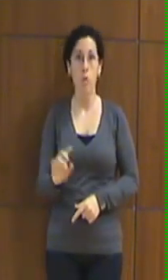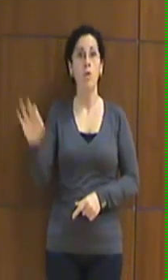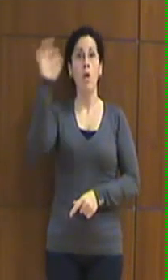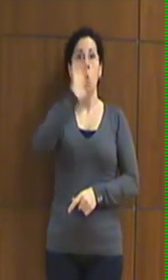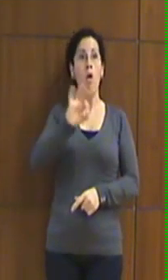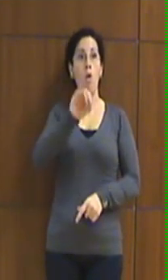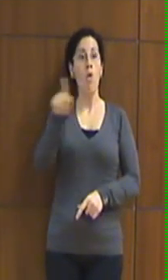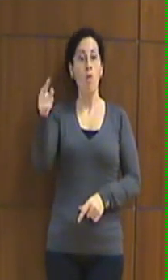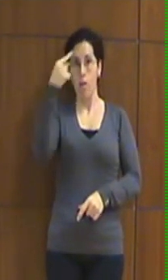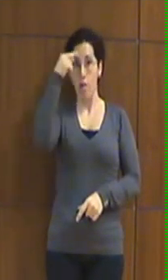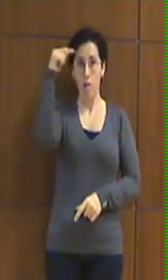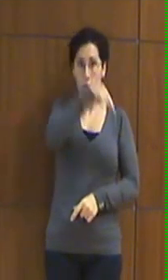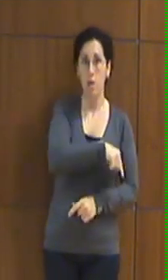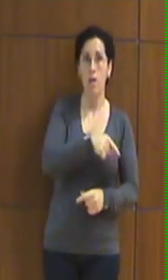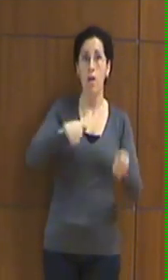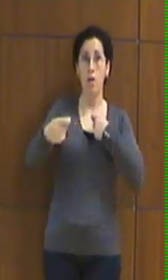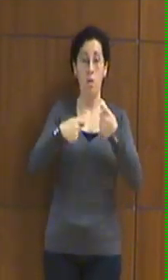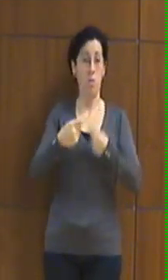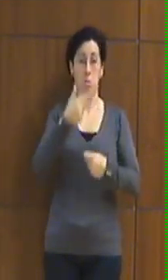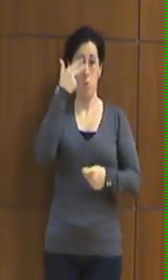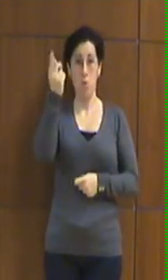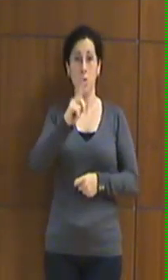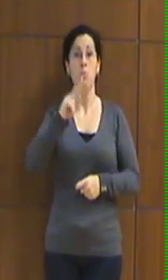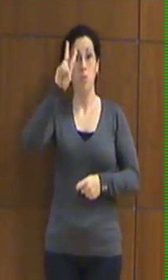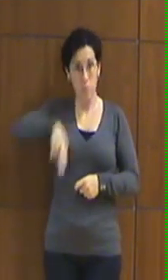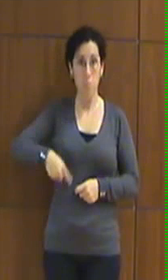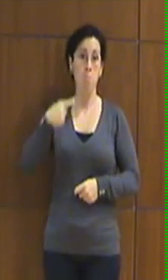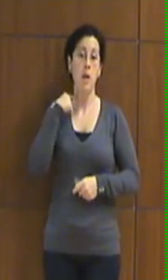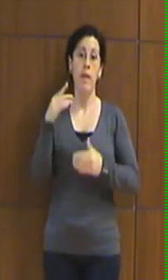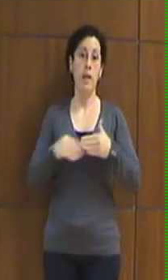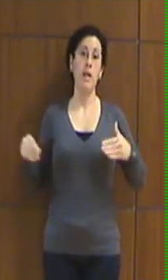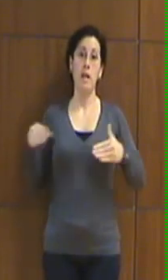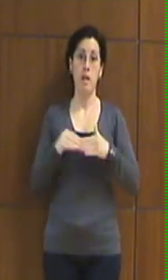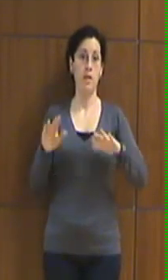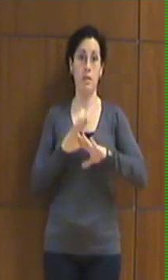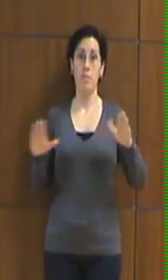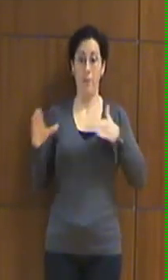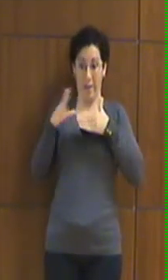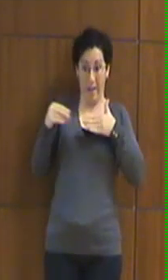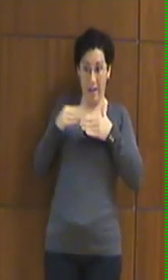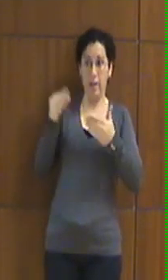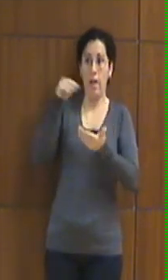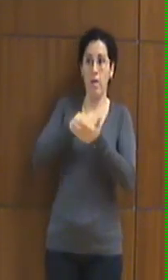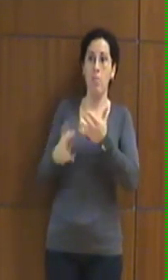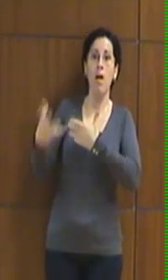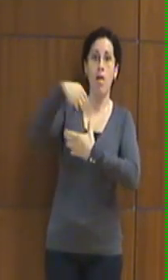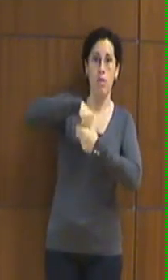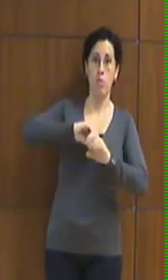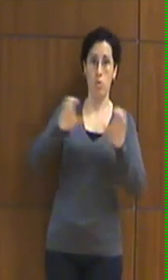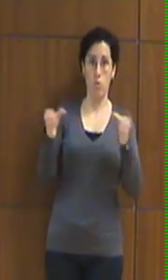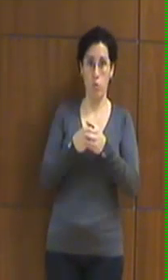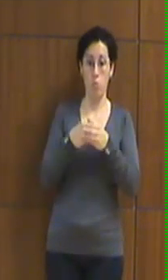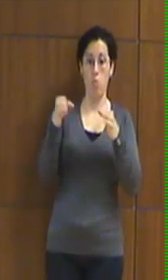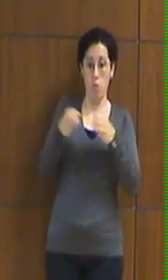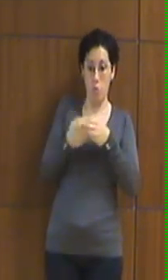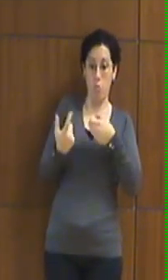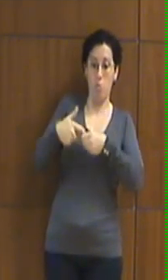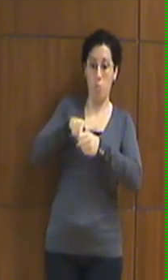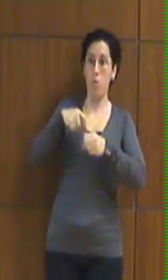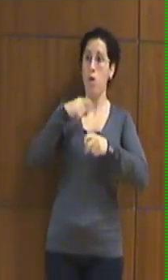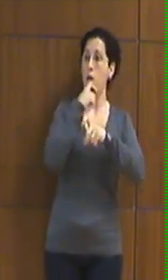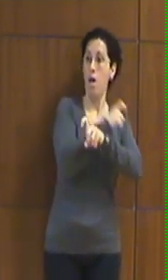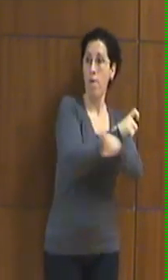pero desde luego perdieron un cliente. Y un cliente que está dentro de un grupo que hay esa comunicación de decir, oye, nosotros hemos quitado esta herramienta porque ya no nos vale,